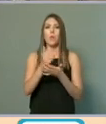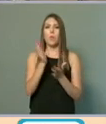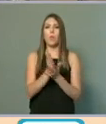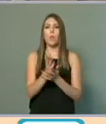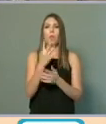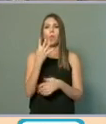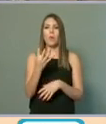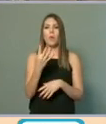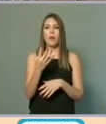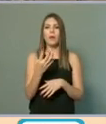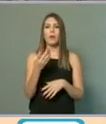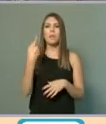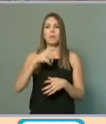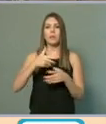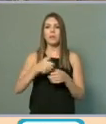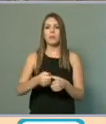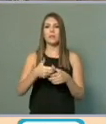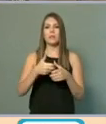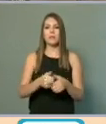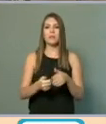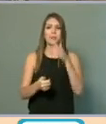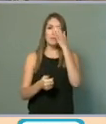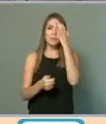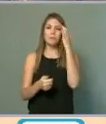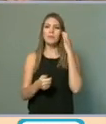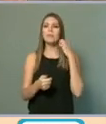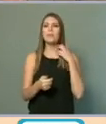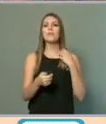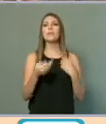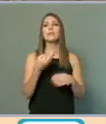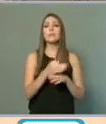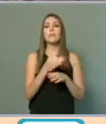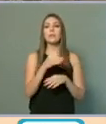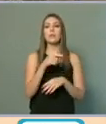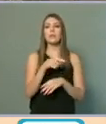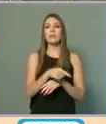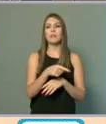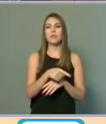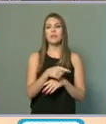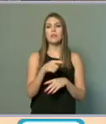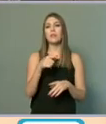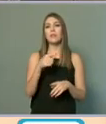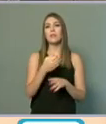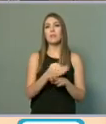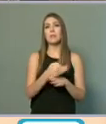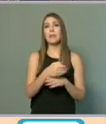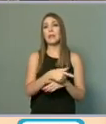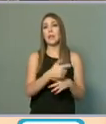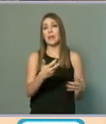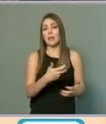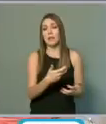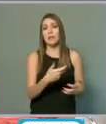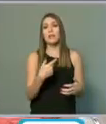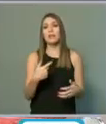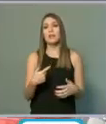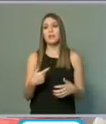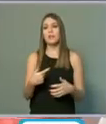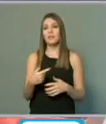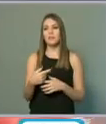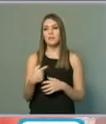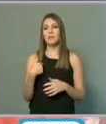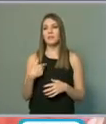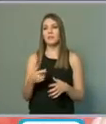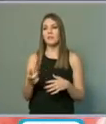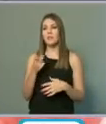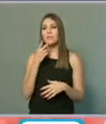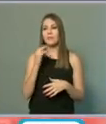sea, de la mitad, otro poquito para salir. Ok. Ok, mientras Sí, porque no en lo me que van Pam a- esté de aquel lado, yo me voy a sí, formar. sí caben, Chef. ¿Sí caben? Ah, perfecto, ¿no? Pues si te digo que... Y